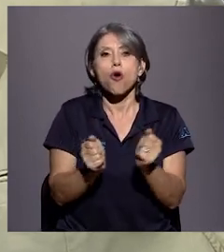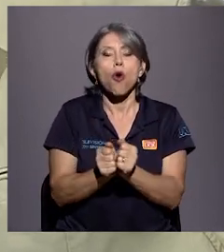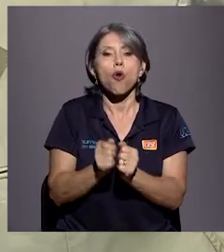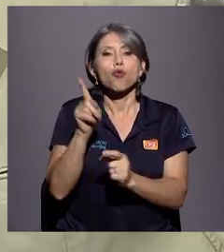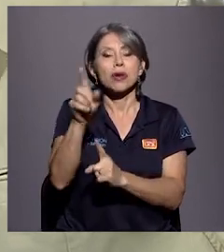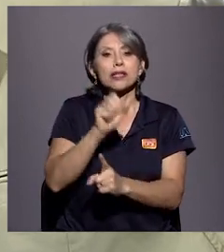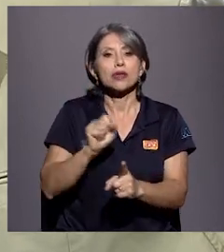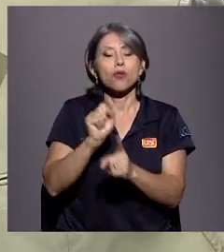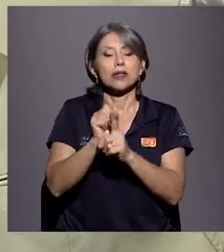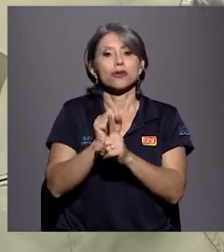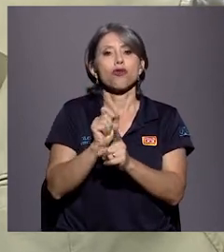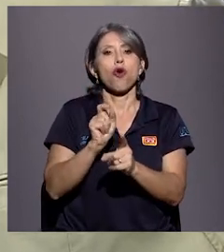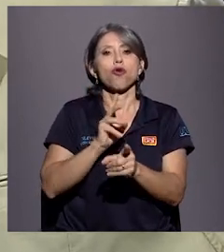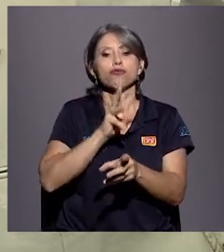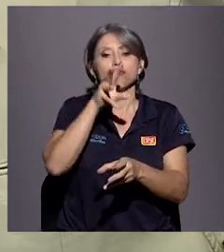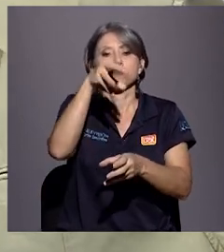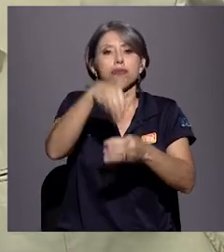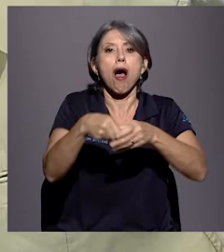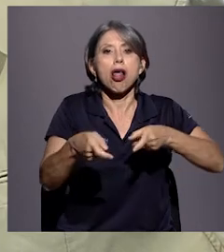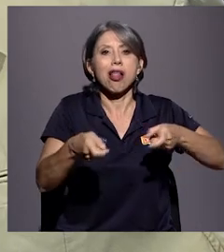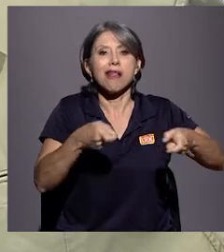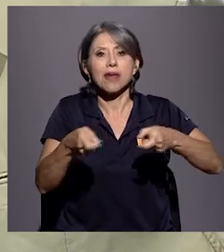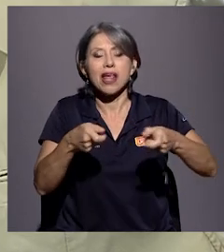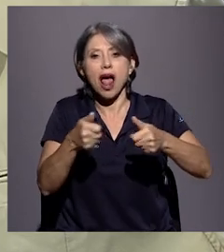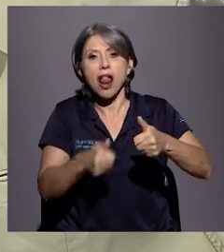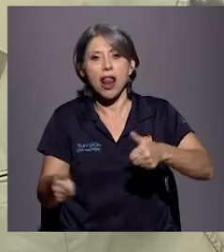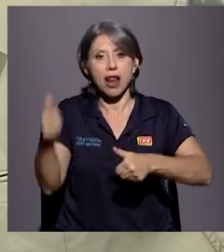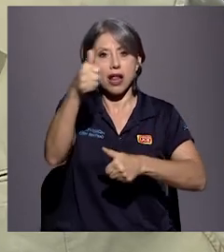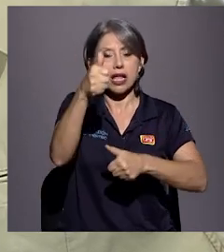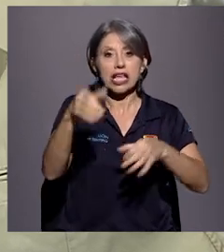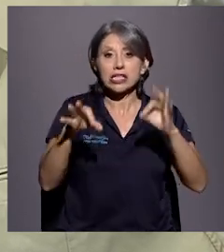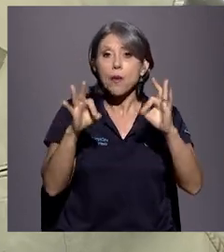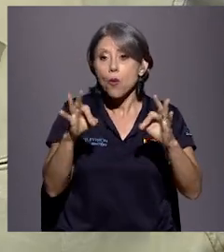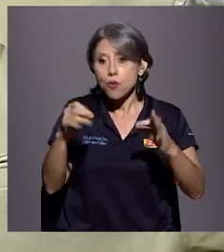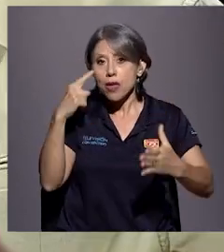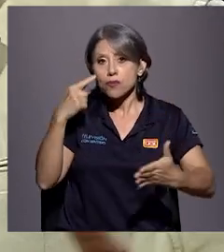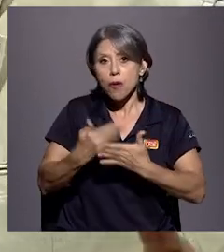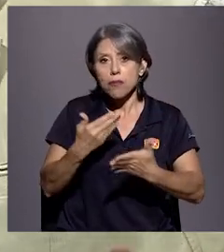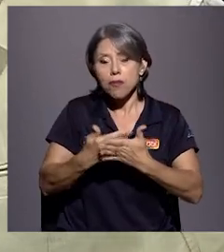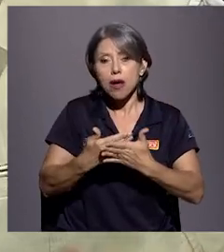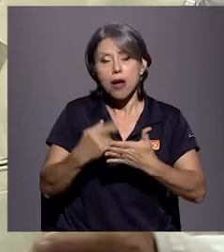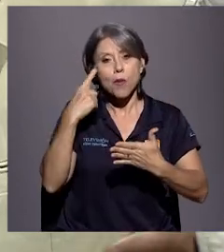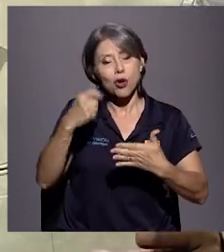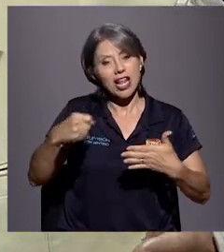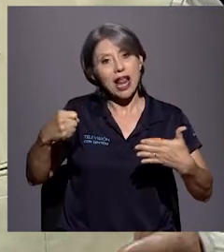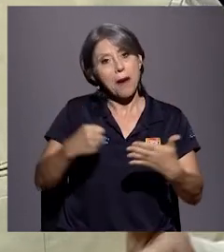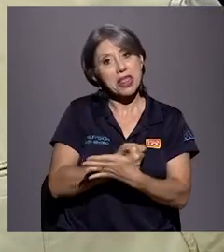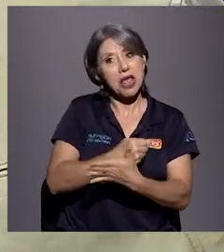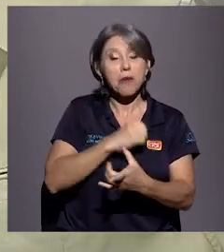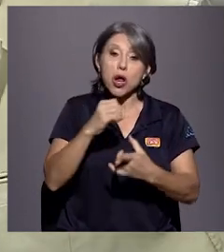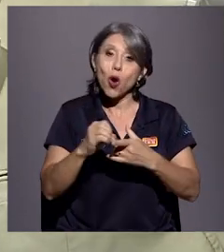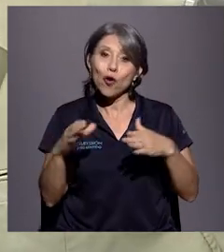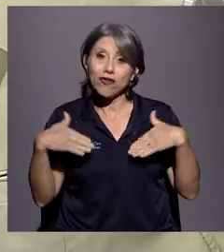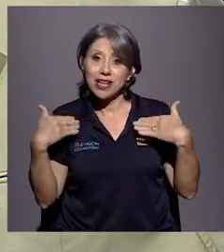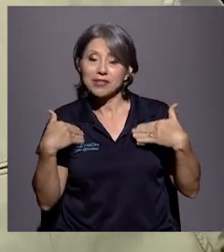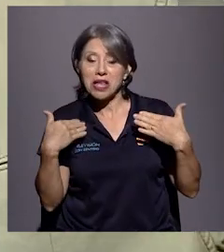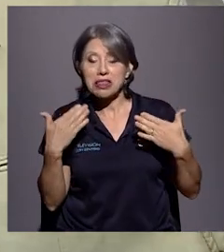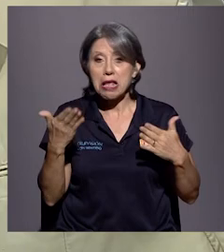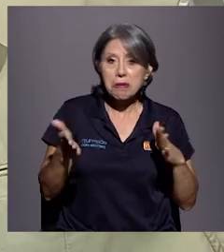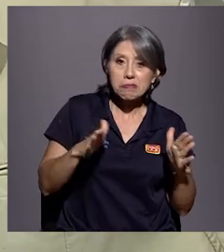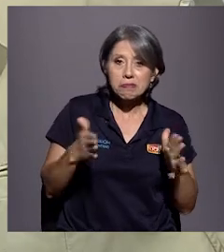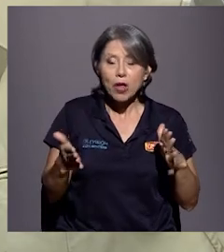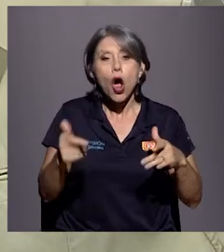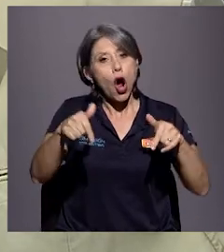intervención imperial que está muy bien documentada, porque lamentablemente o felizmente hoy sabemos muchas